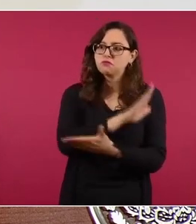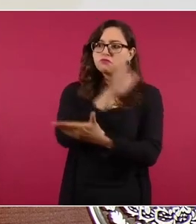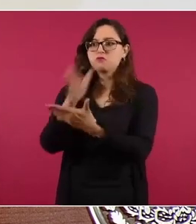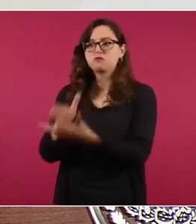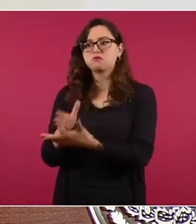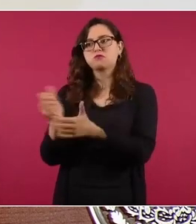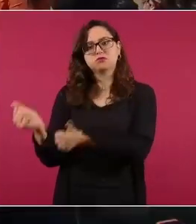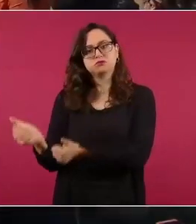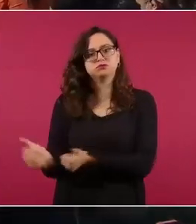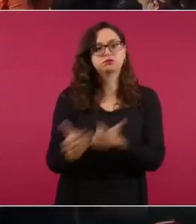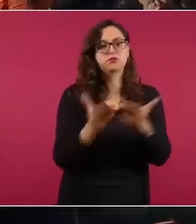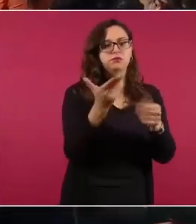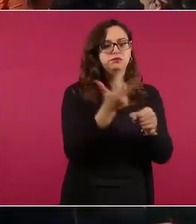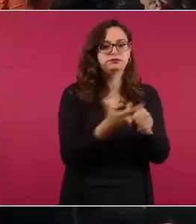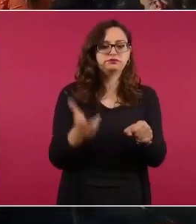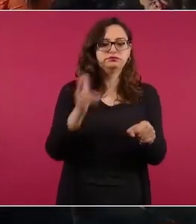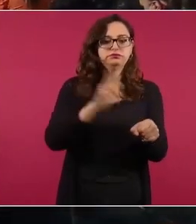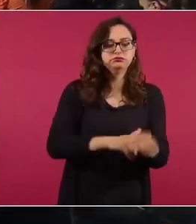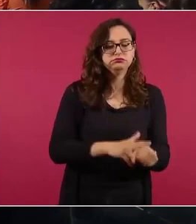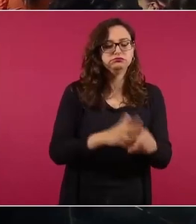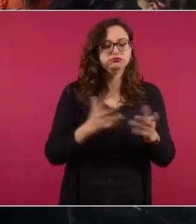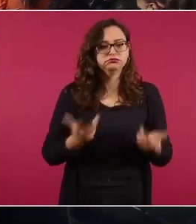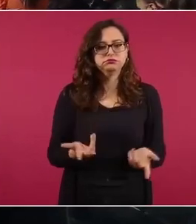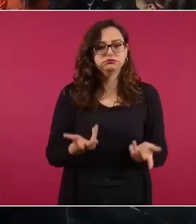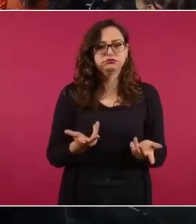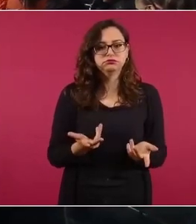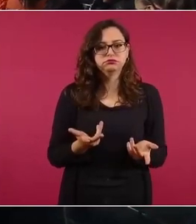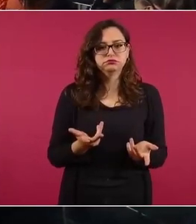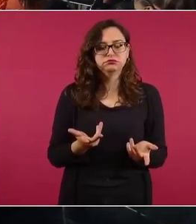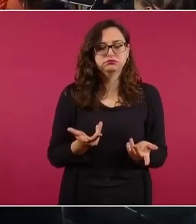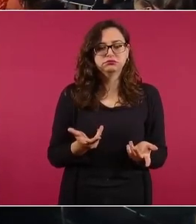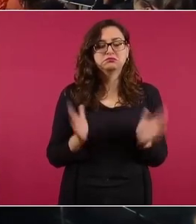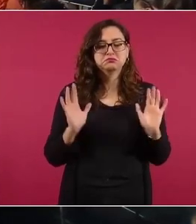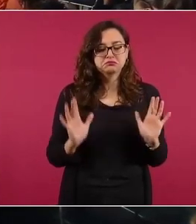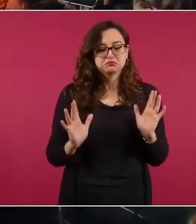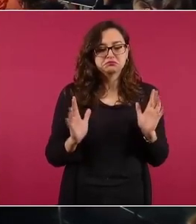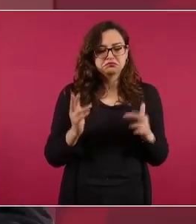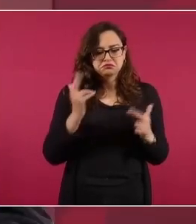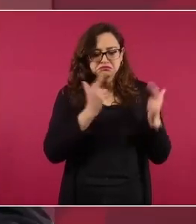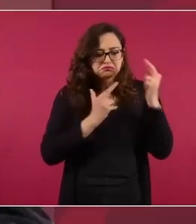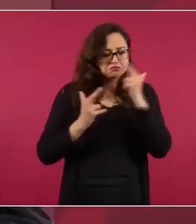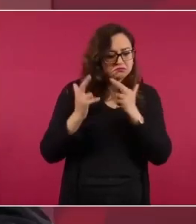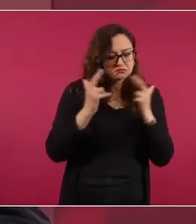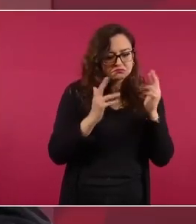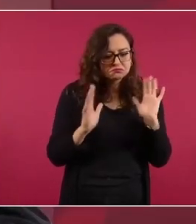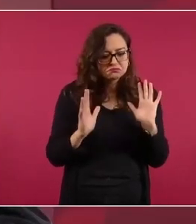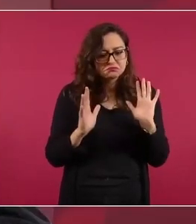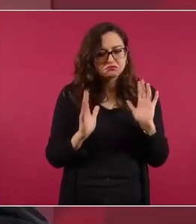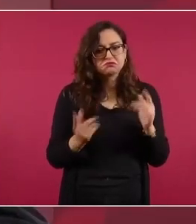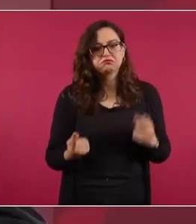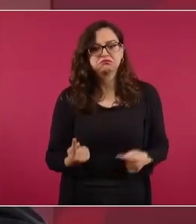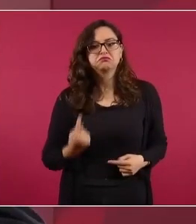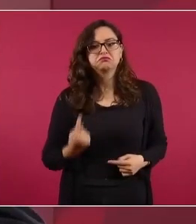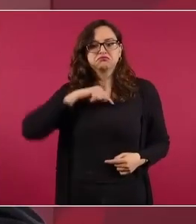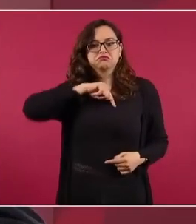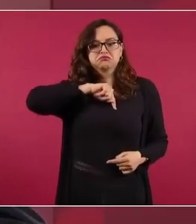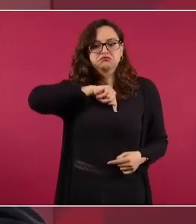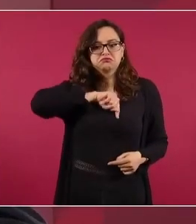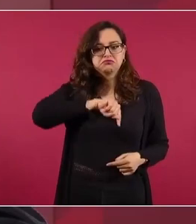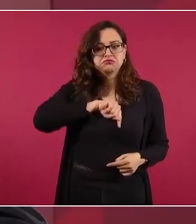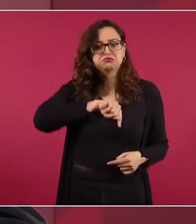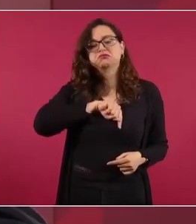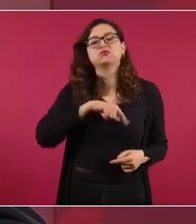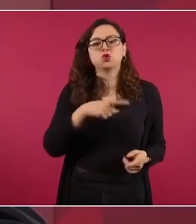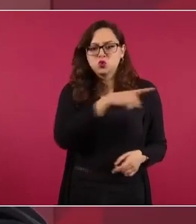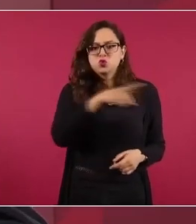y me recomendaron un cateterismo,